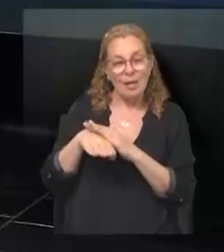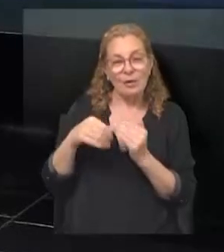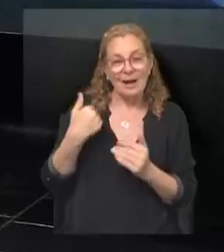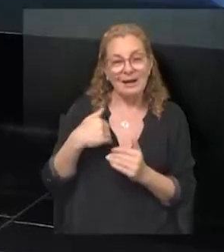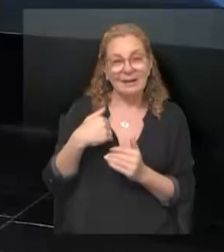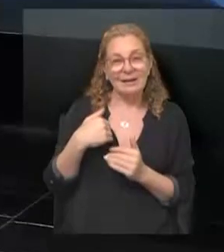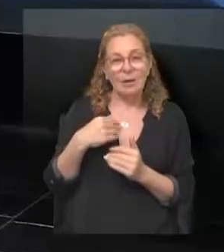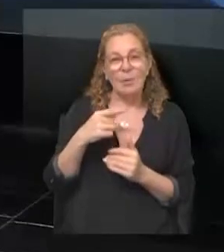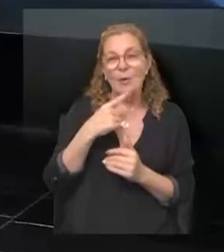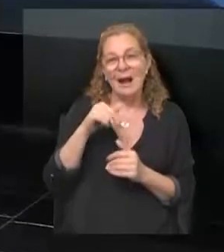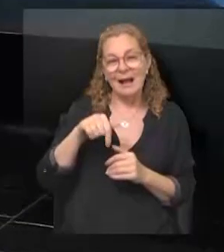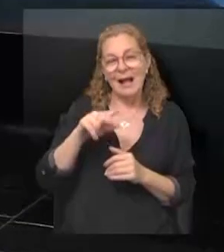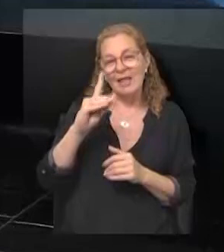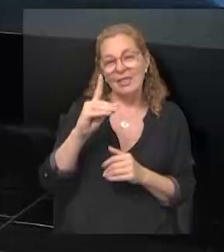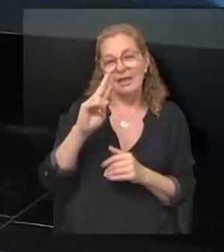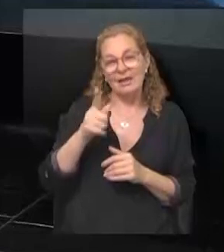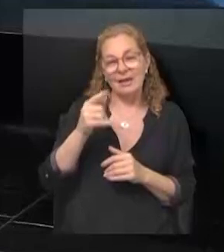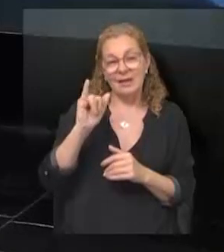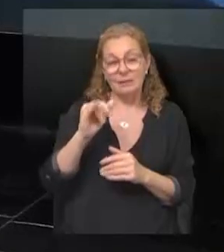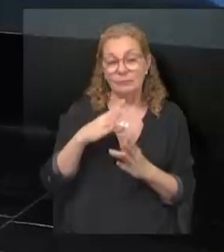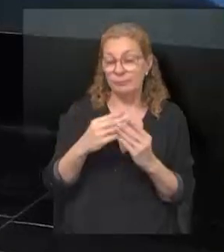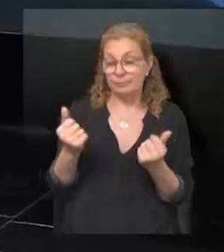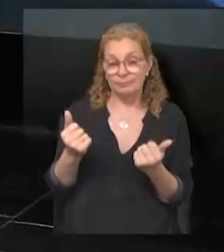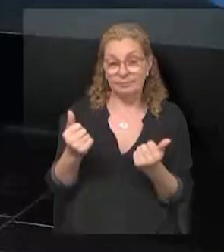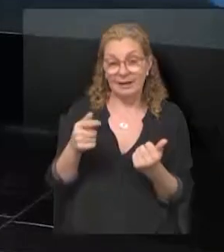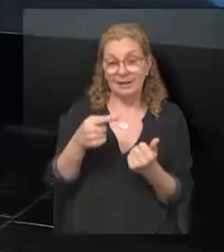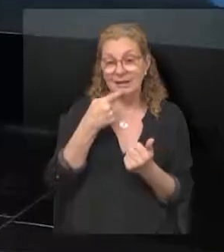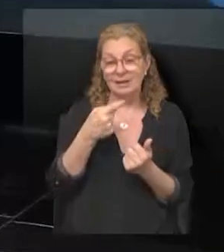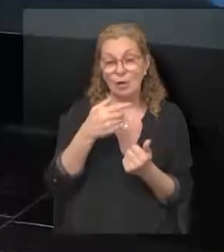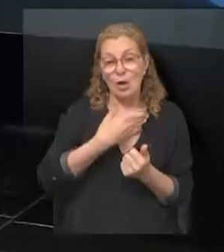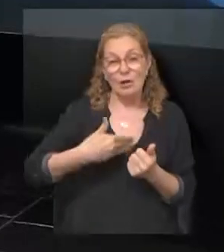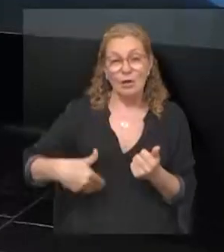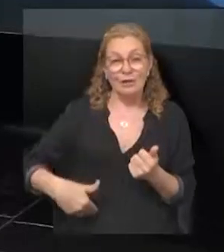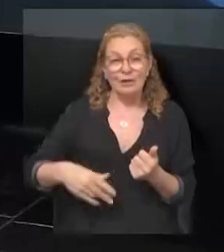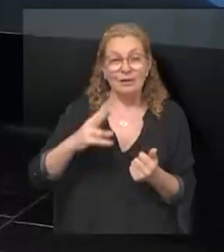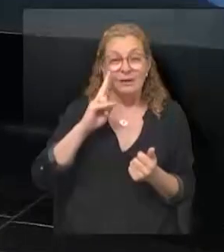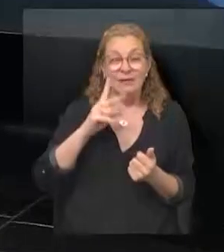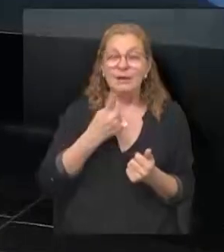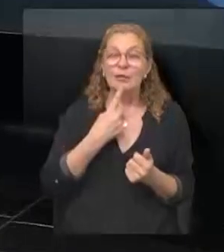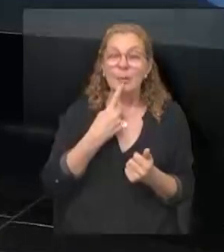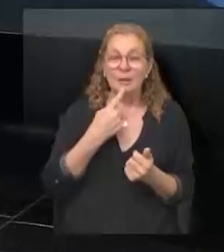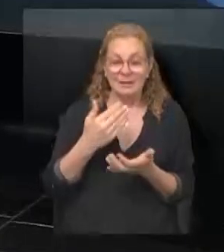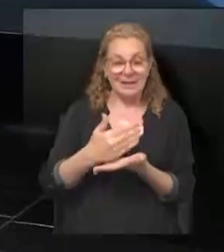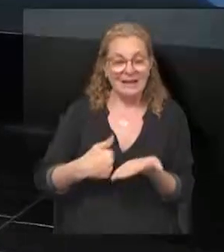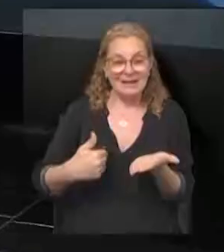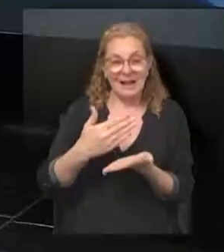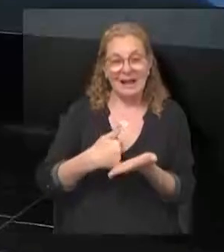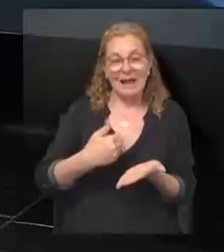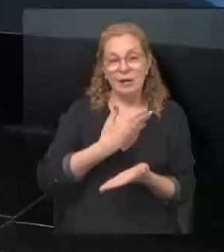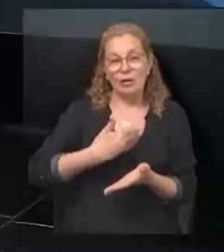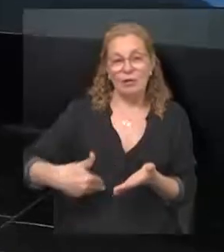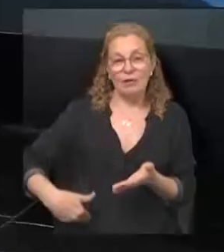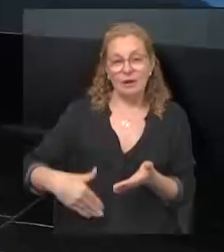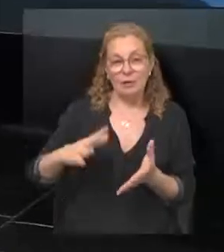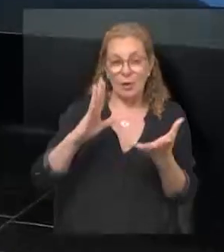una especie de dgi nuestra dejó de existir a raíz de una decisión del gobierno que tiene que ver con las políticas de recorte del gobierno de